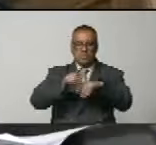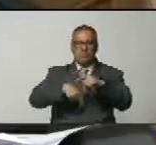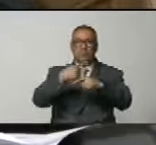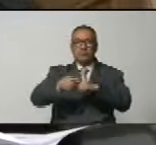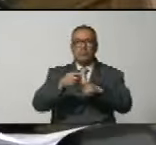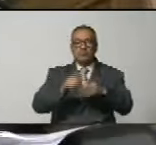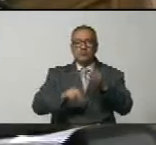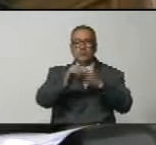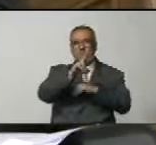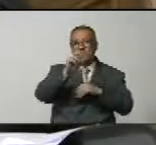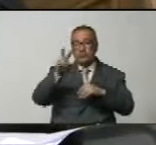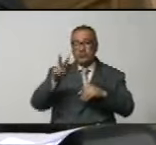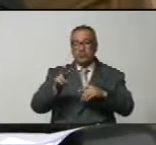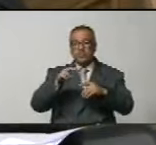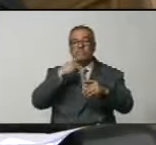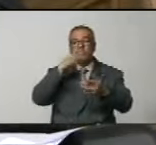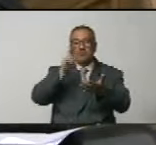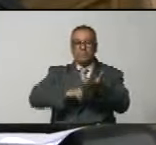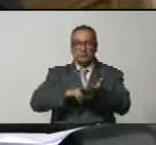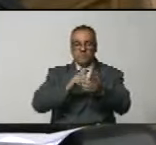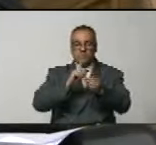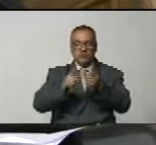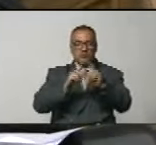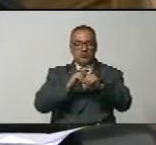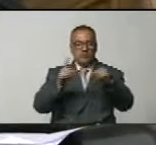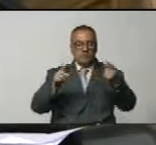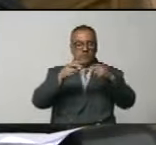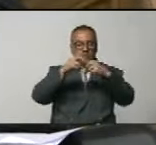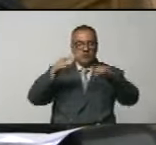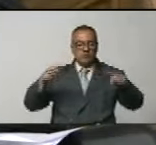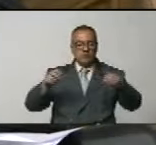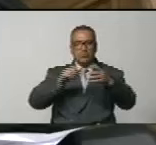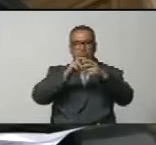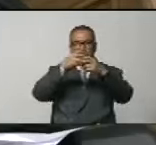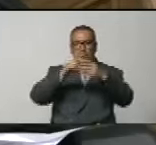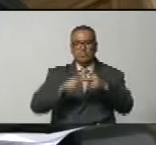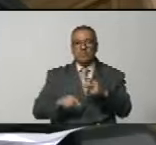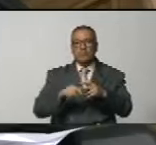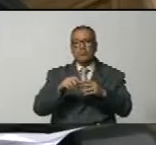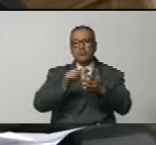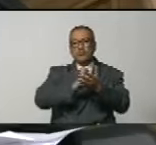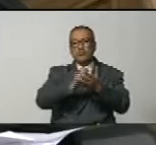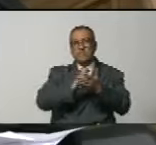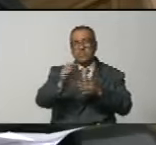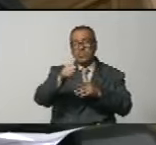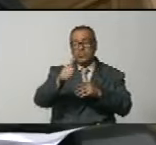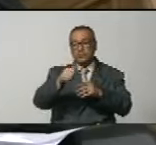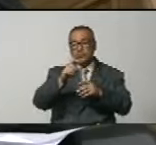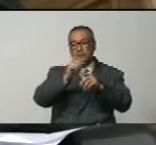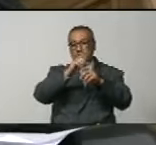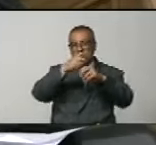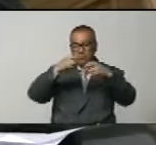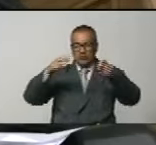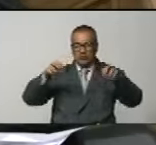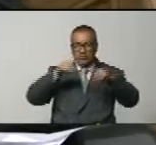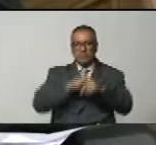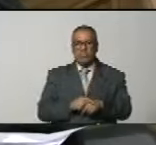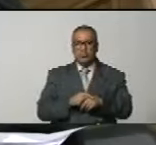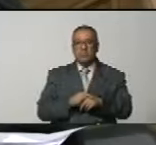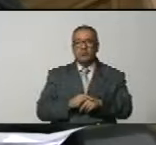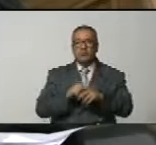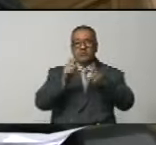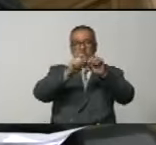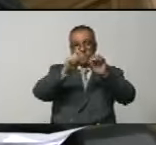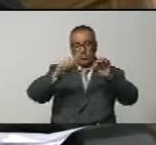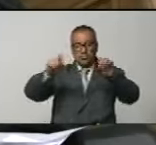vigésimo segundo se sugiere aprobar sin modificación la denominación del epígrafe del artículo 10 quedando redactado en los siguientes términos